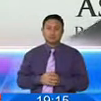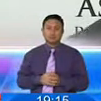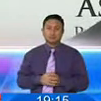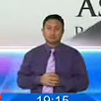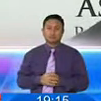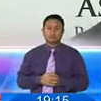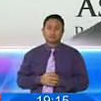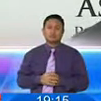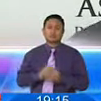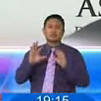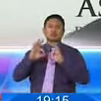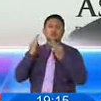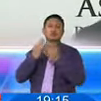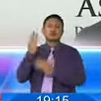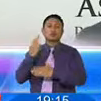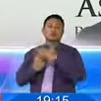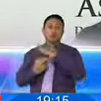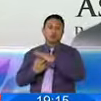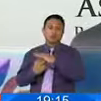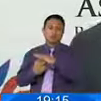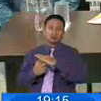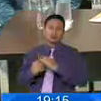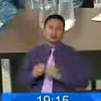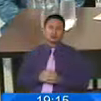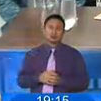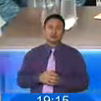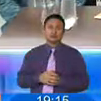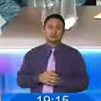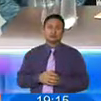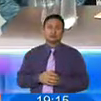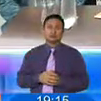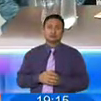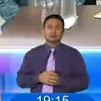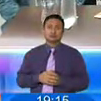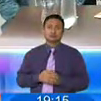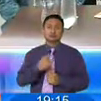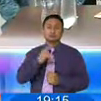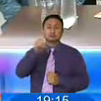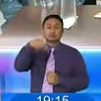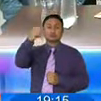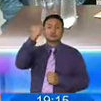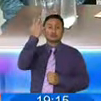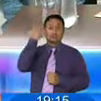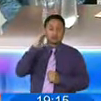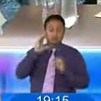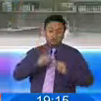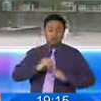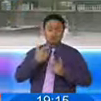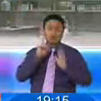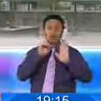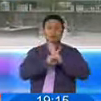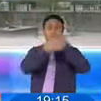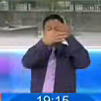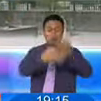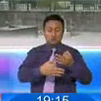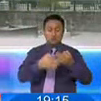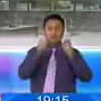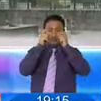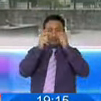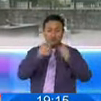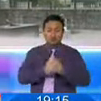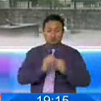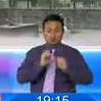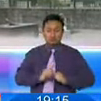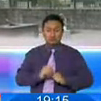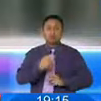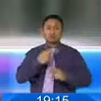familias humildes, a estas familias sencillas. Y adelanta que en los próximos días presentará una denuncia formal ante la Fiscalía con